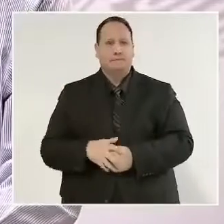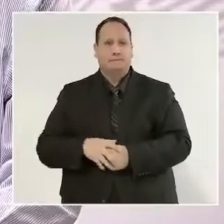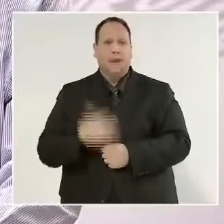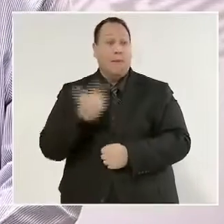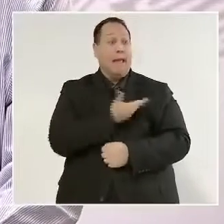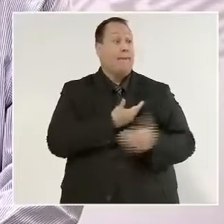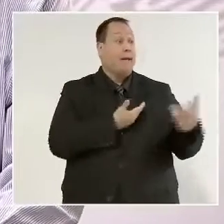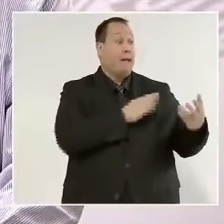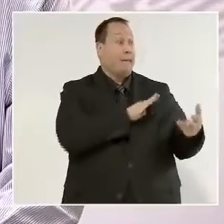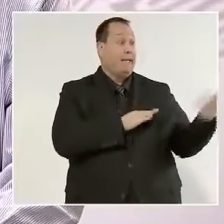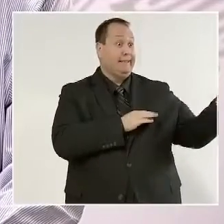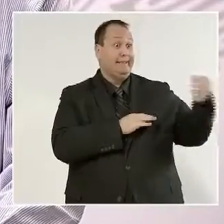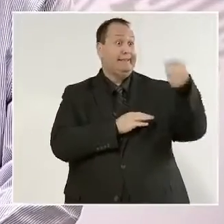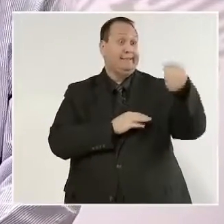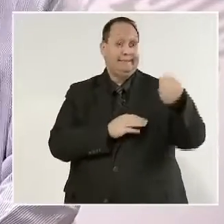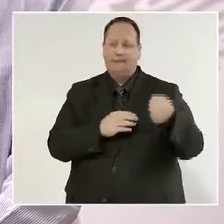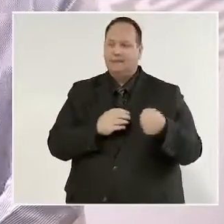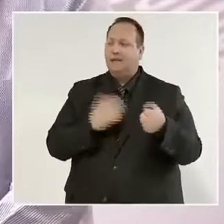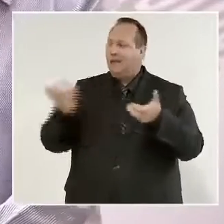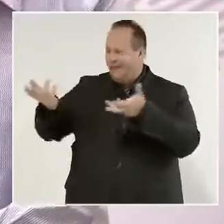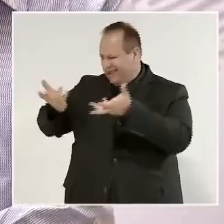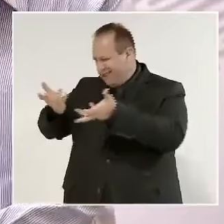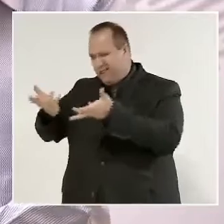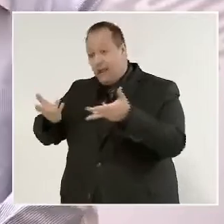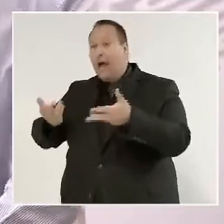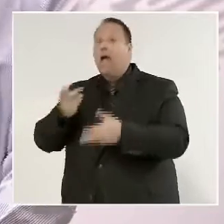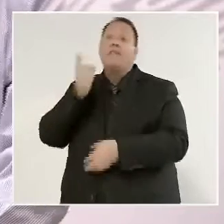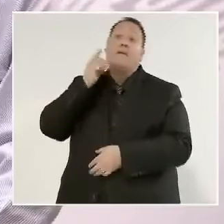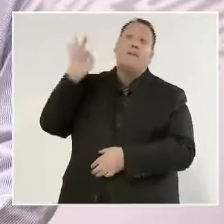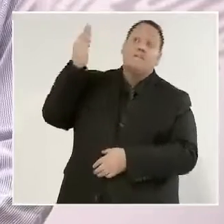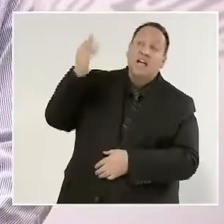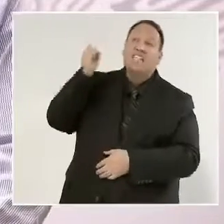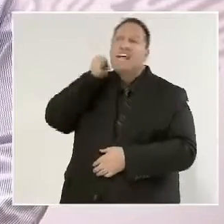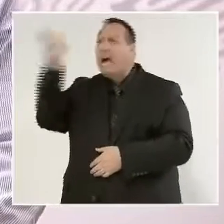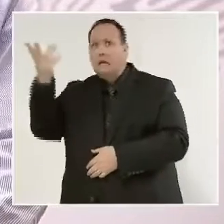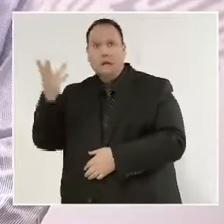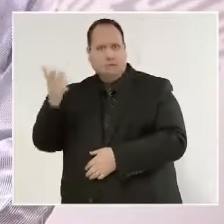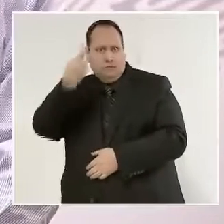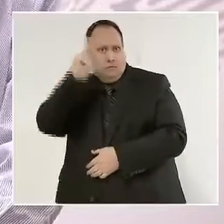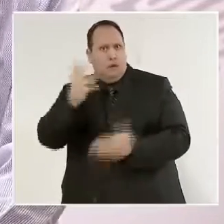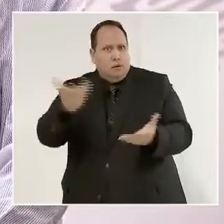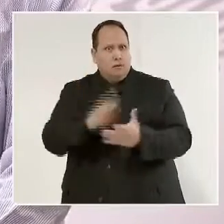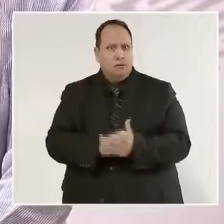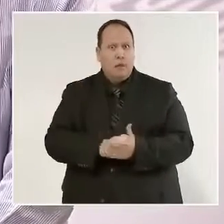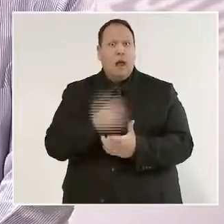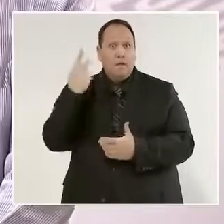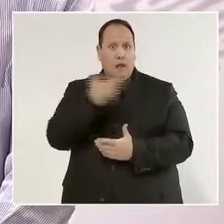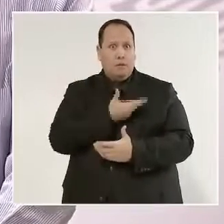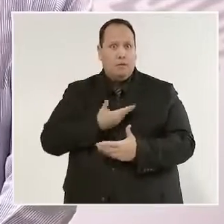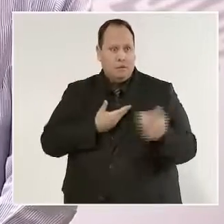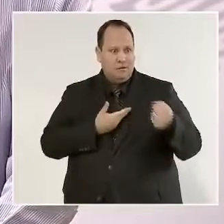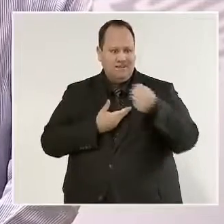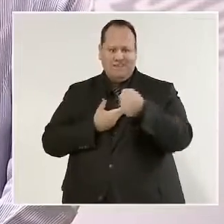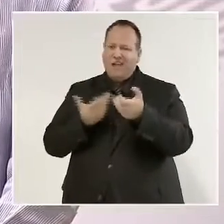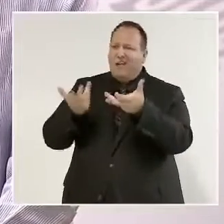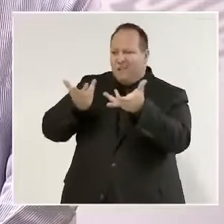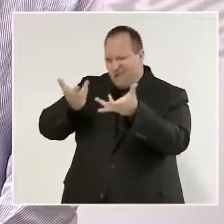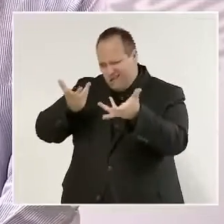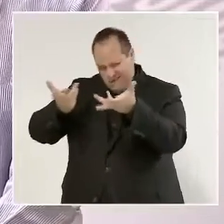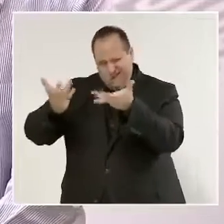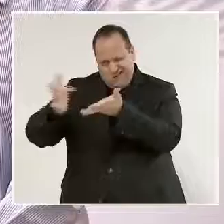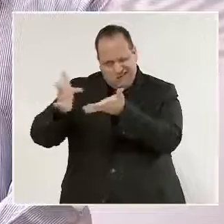ser presidente municipal, para ser diputado federal, para ser senador, mucho menos para ser presidente de la